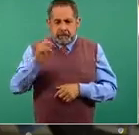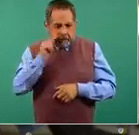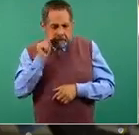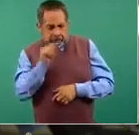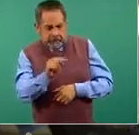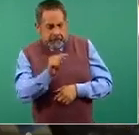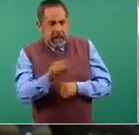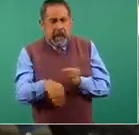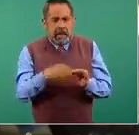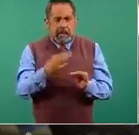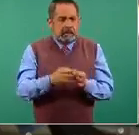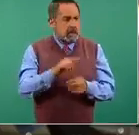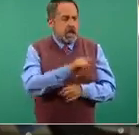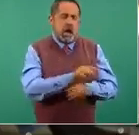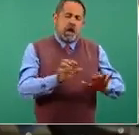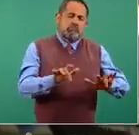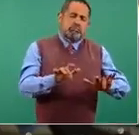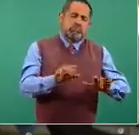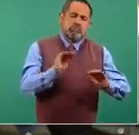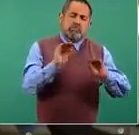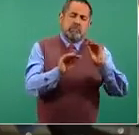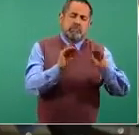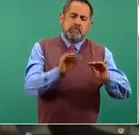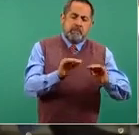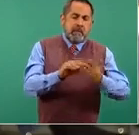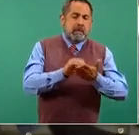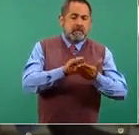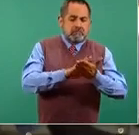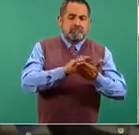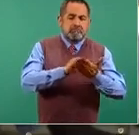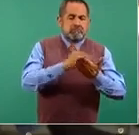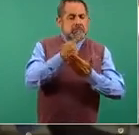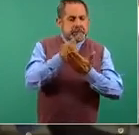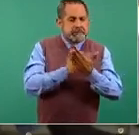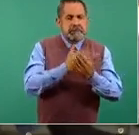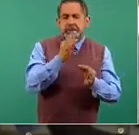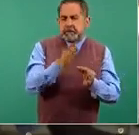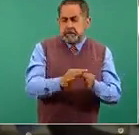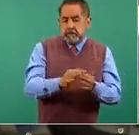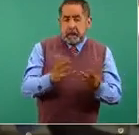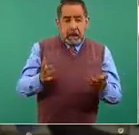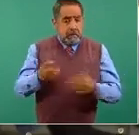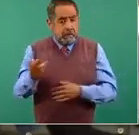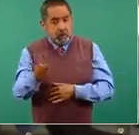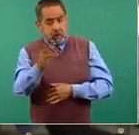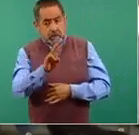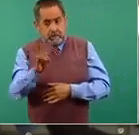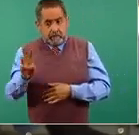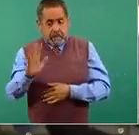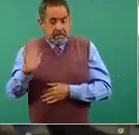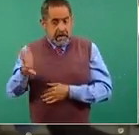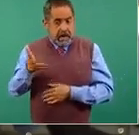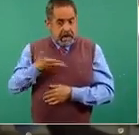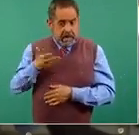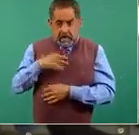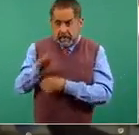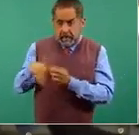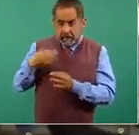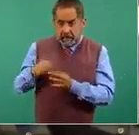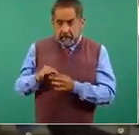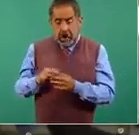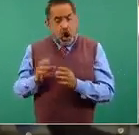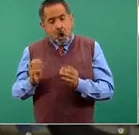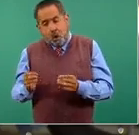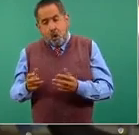estuviera lista y ellos pudieran ingresar y registrarse. Preguntarle si esta plataforma ya está lista o